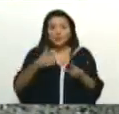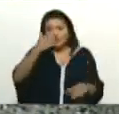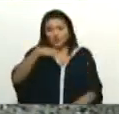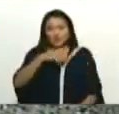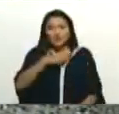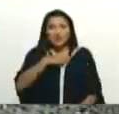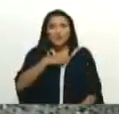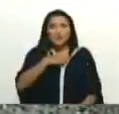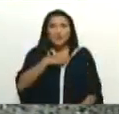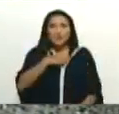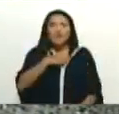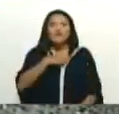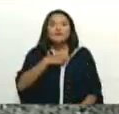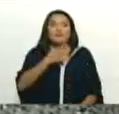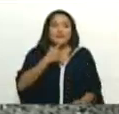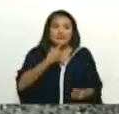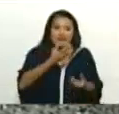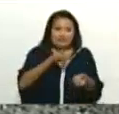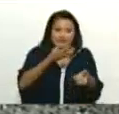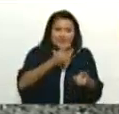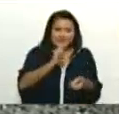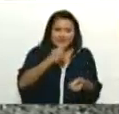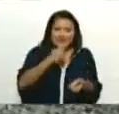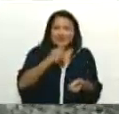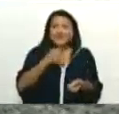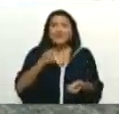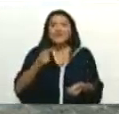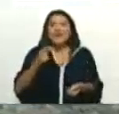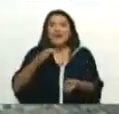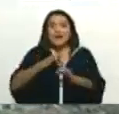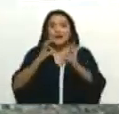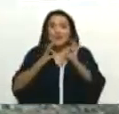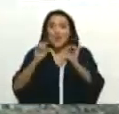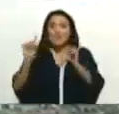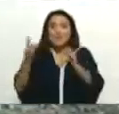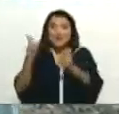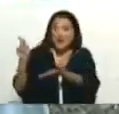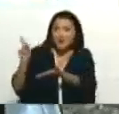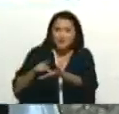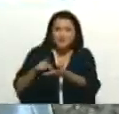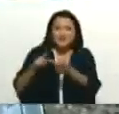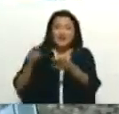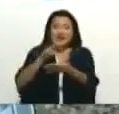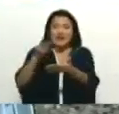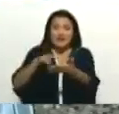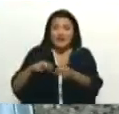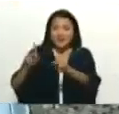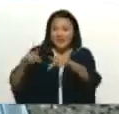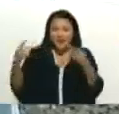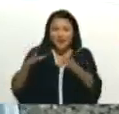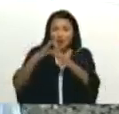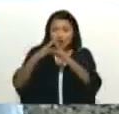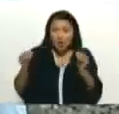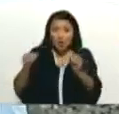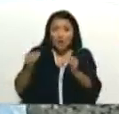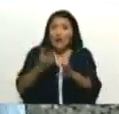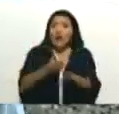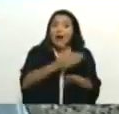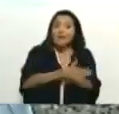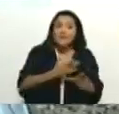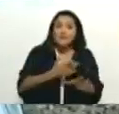que llegaba primero que yo, que ya se había leído los guiones y los periódicos y todo antes que yo, y esa fue